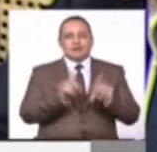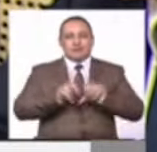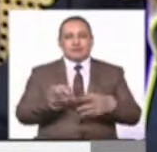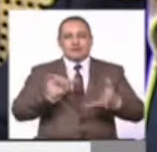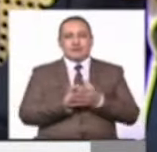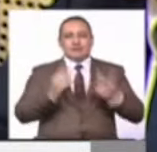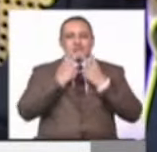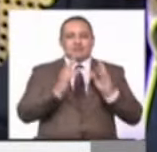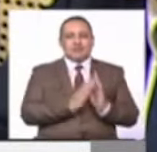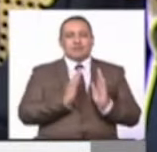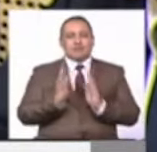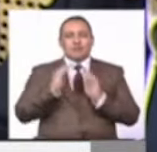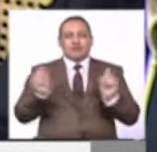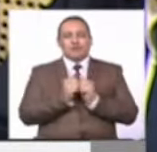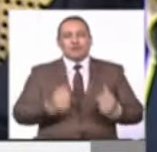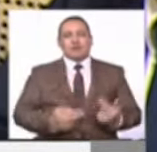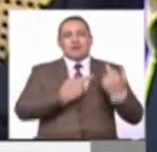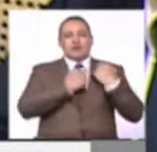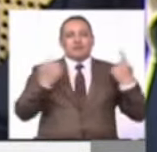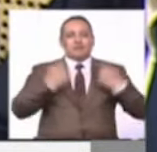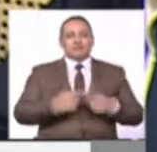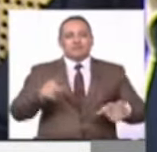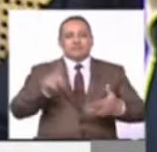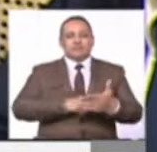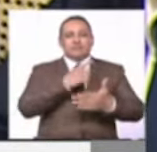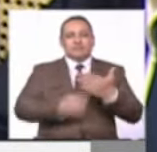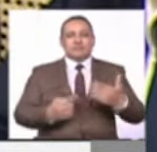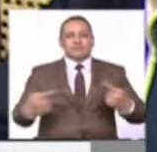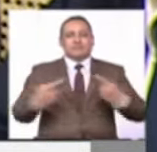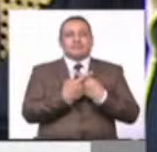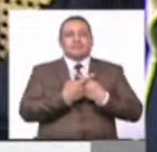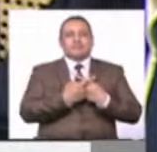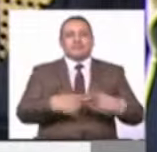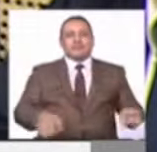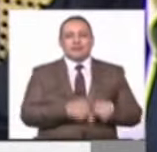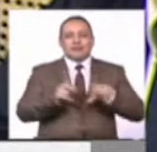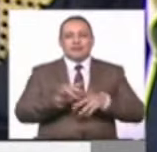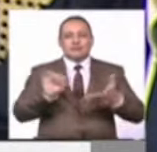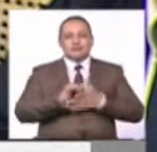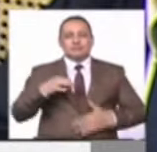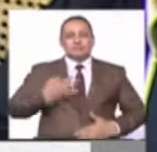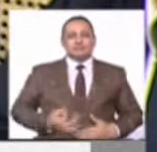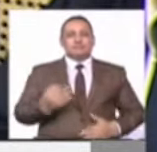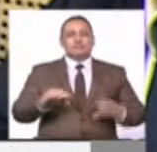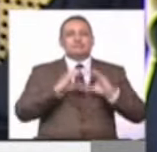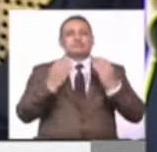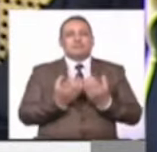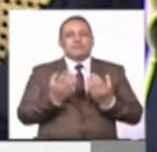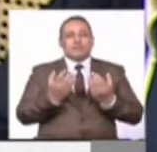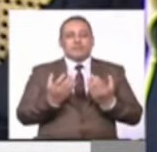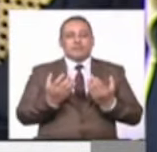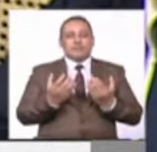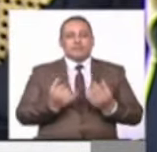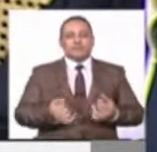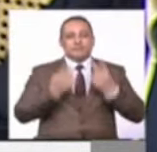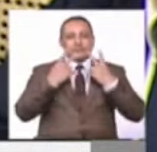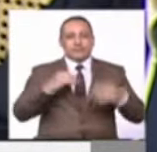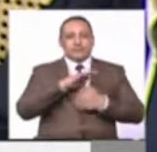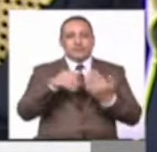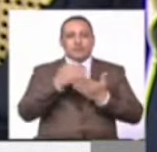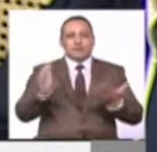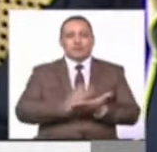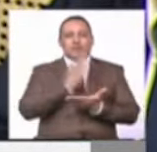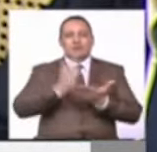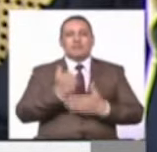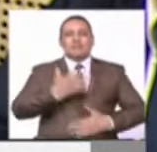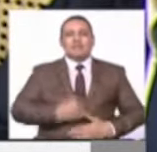separarme del cargo sí es inconstitucional señoras y señores congresistas este problema de